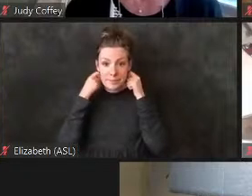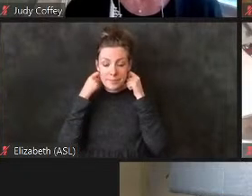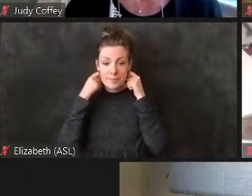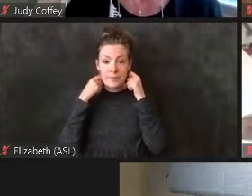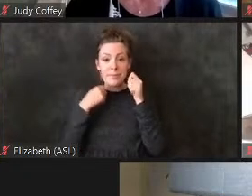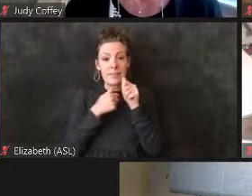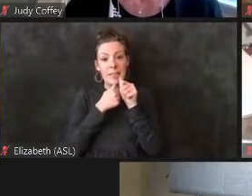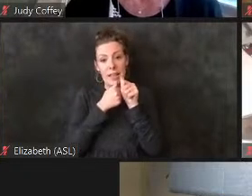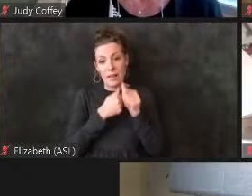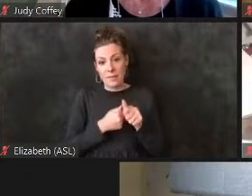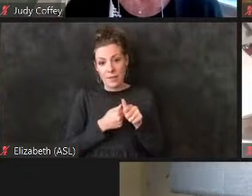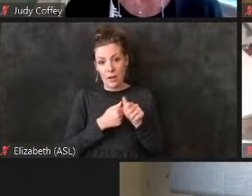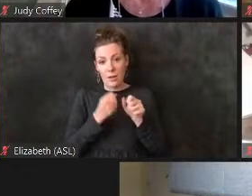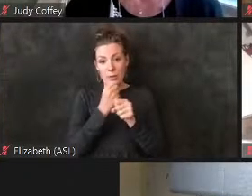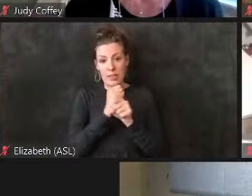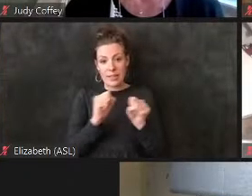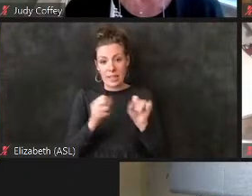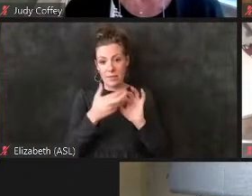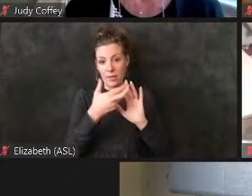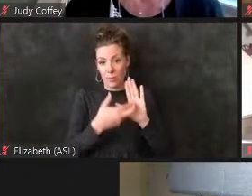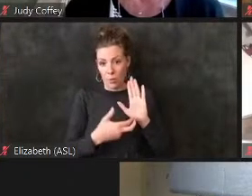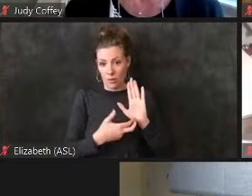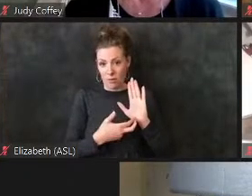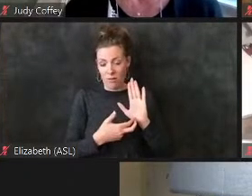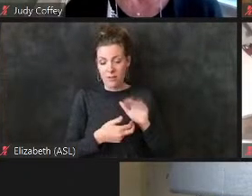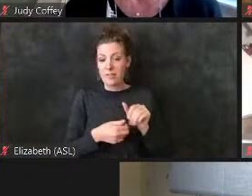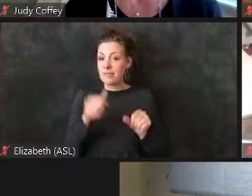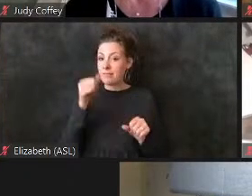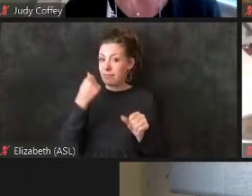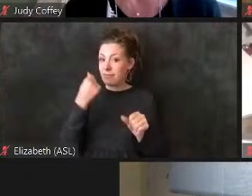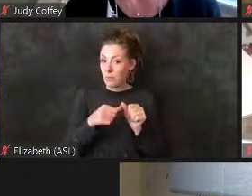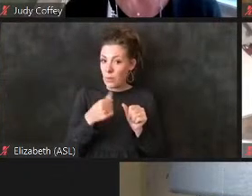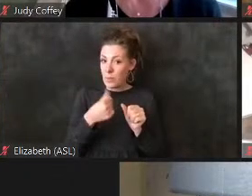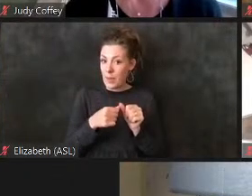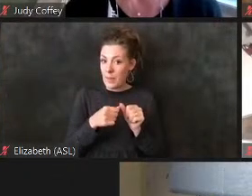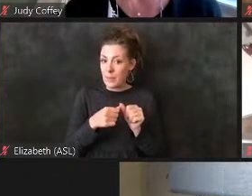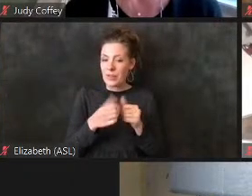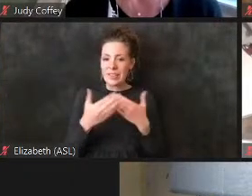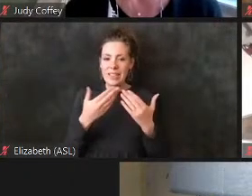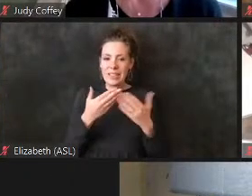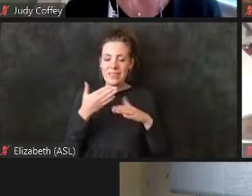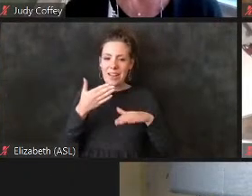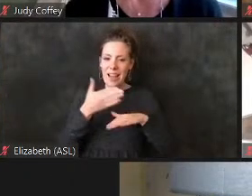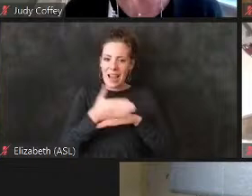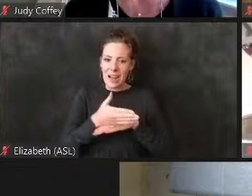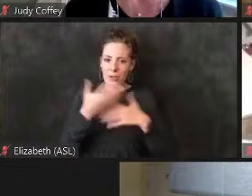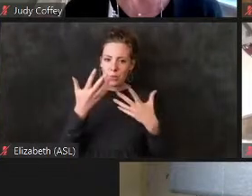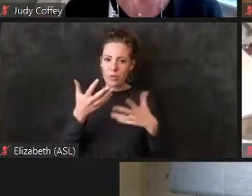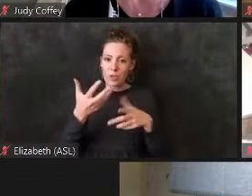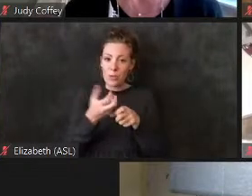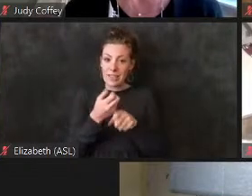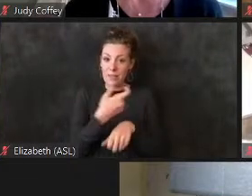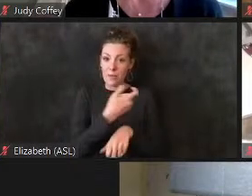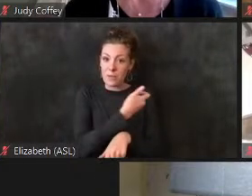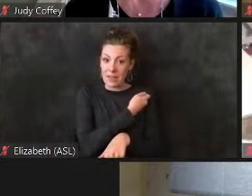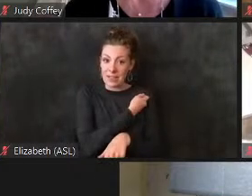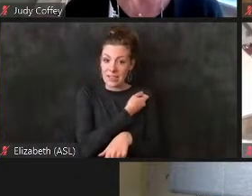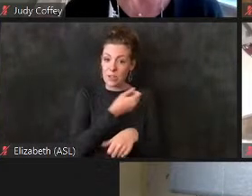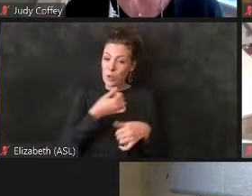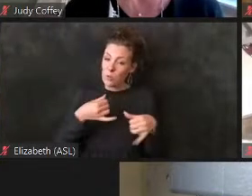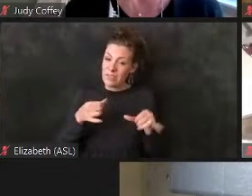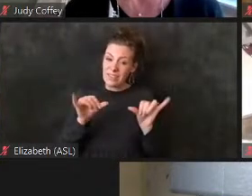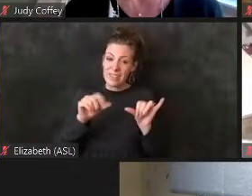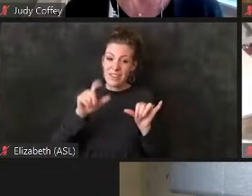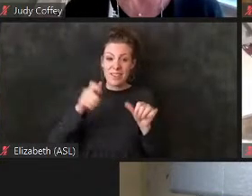paciencia, usen sus máscaras, sus cubrebocas, a mantener su distancia y practicar sus cosas distantes, sus